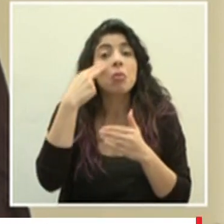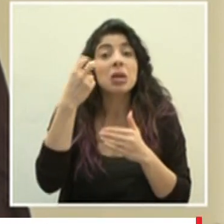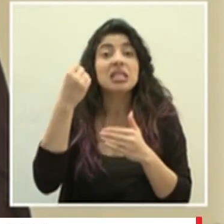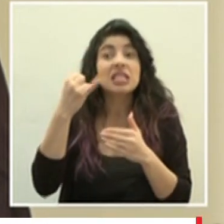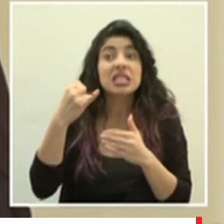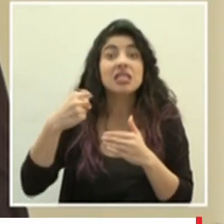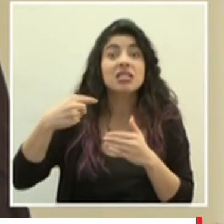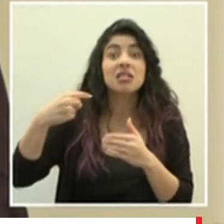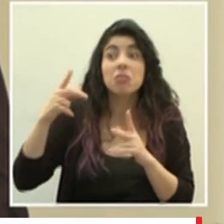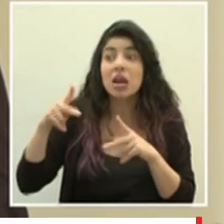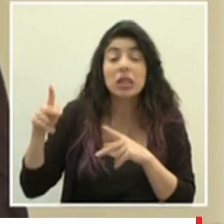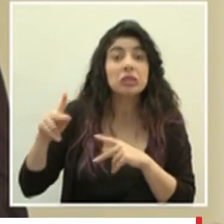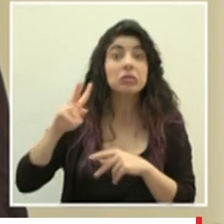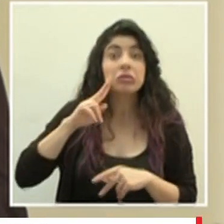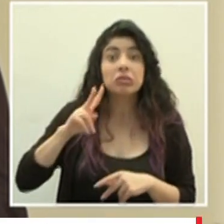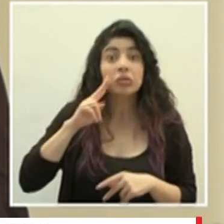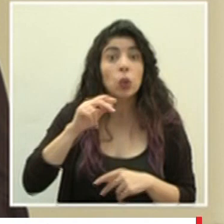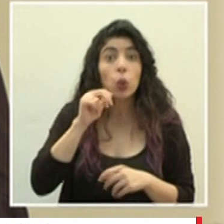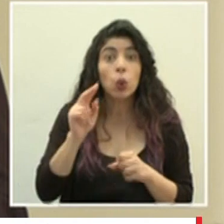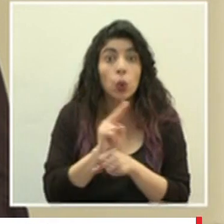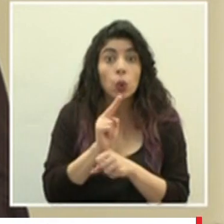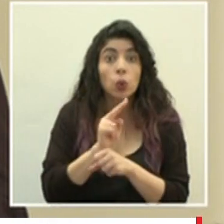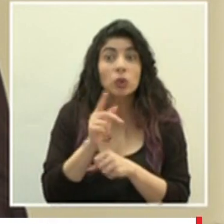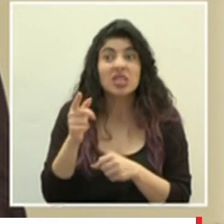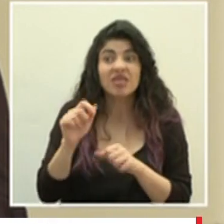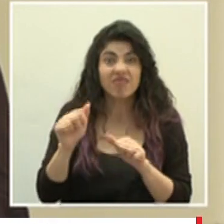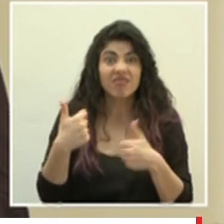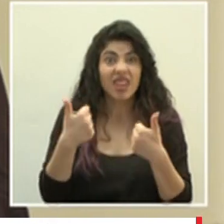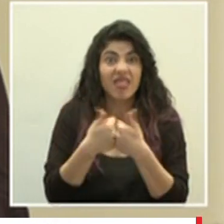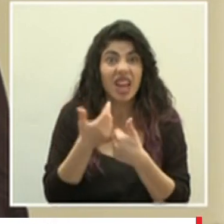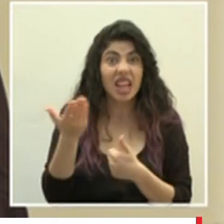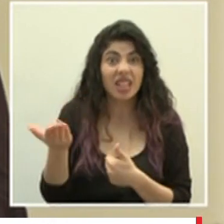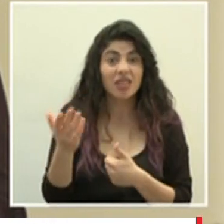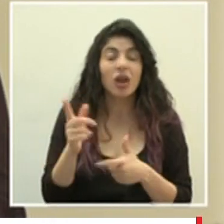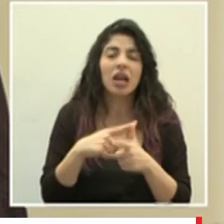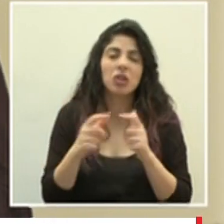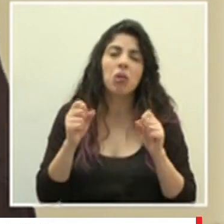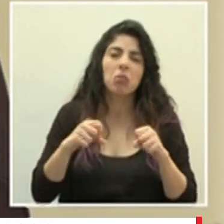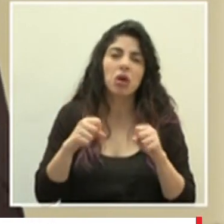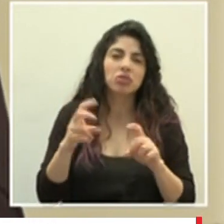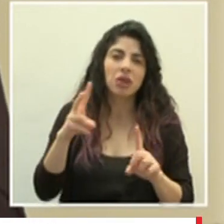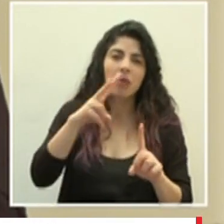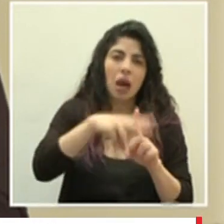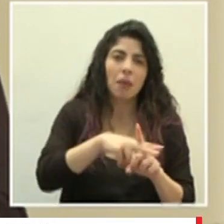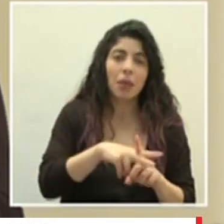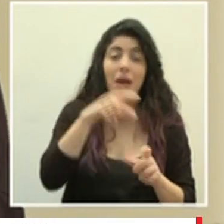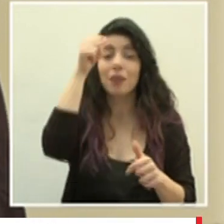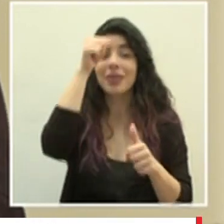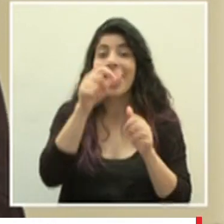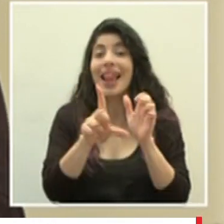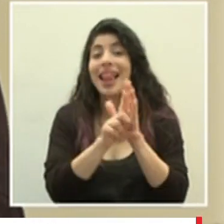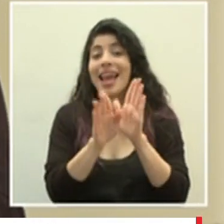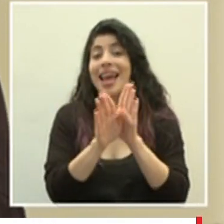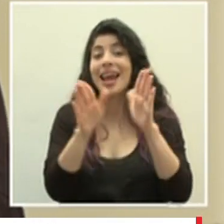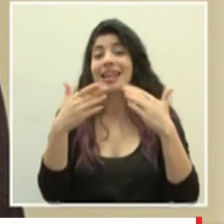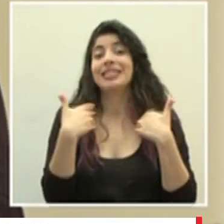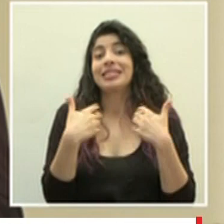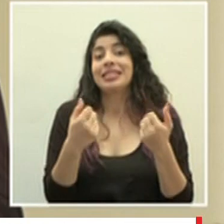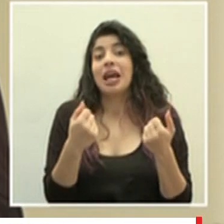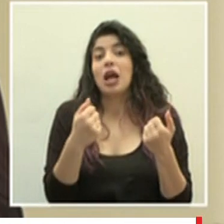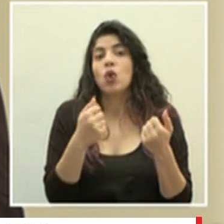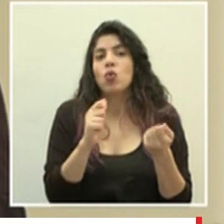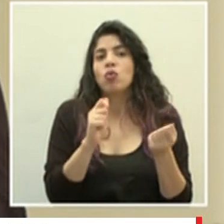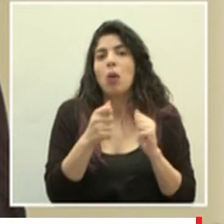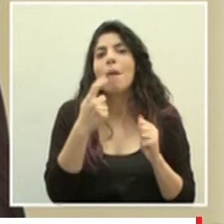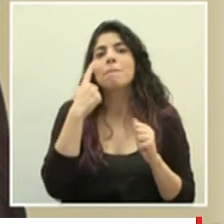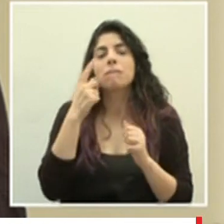reiterado, o más bien un no uso reiterado, ¿verdad? O un desafío, pues eventualmente incluso sí se puede aplicar Recordemos que la Ley General de Salud fue modificada para aplicar multas en